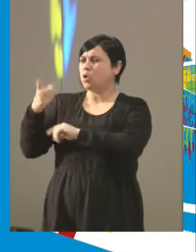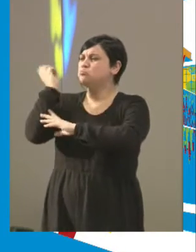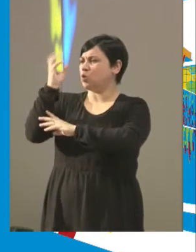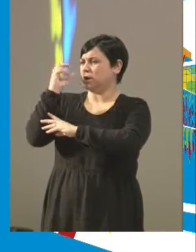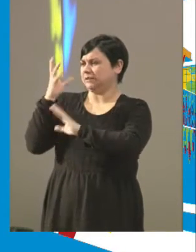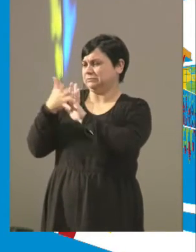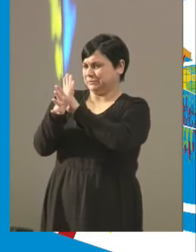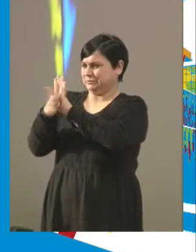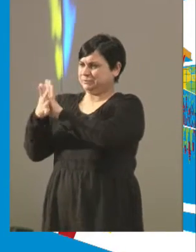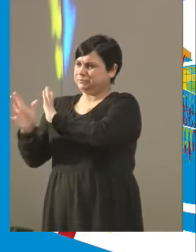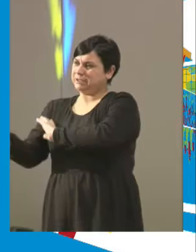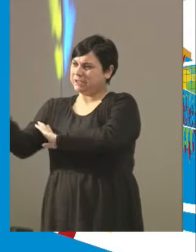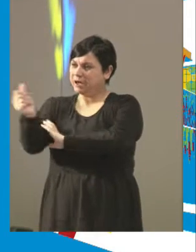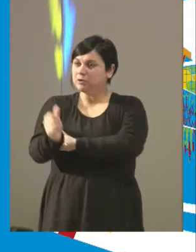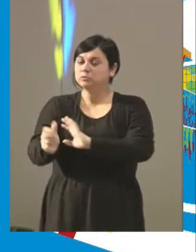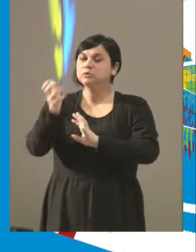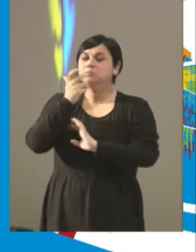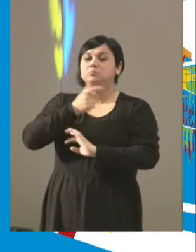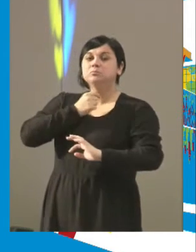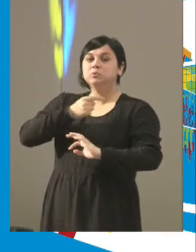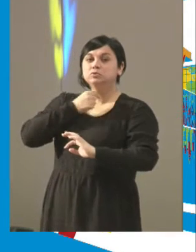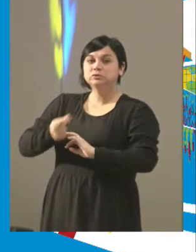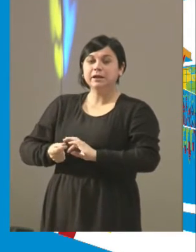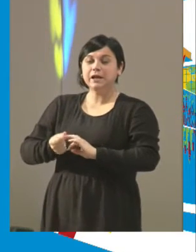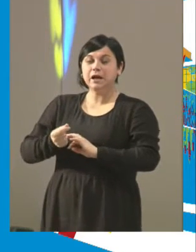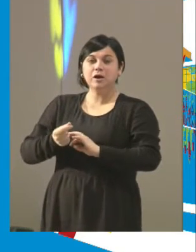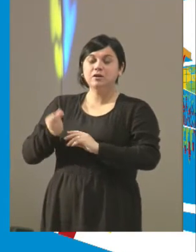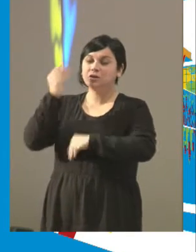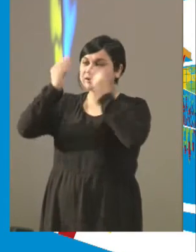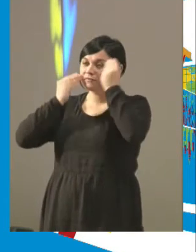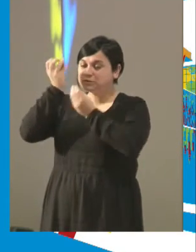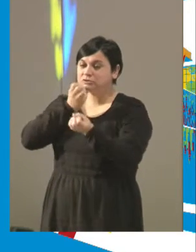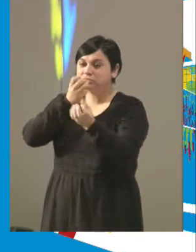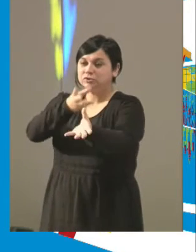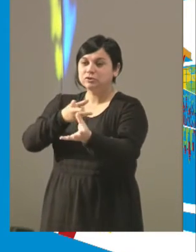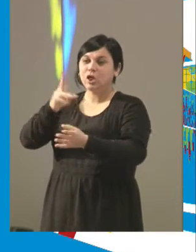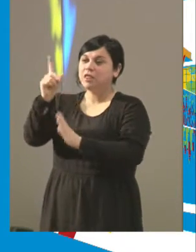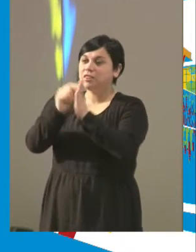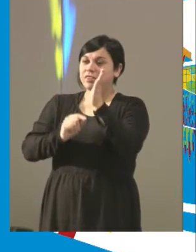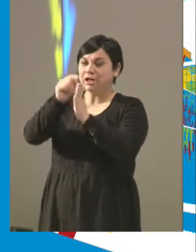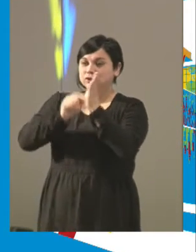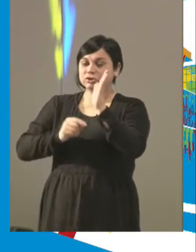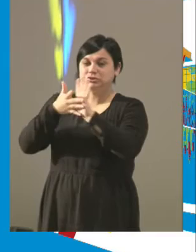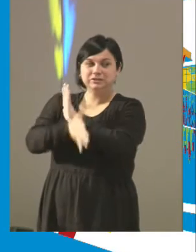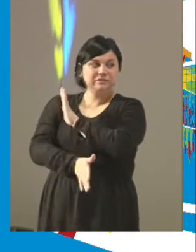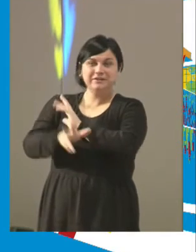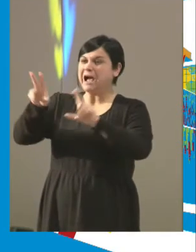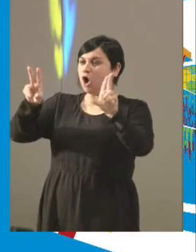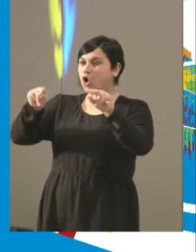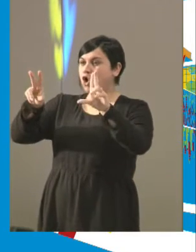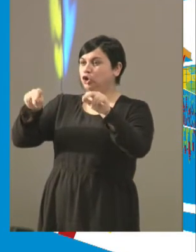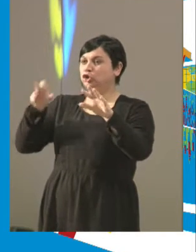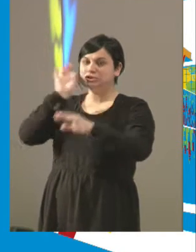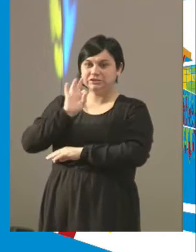ponentes. Sí me gustaría compartir con vosotros la reflexión de que los datos se están convirtiendo en el oro del siglo